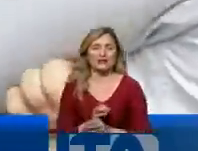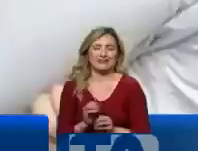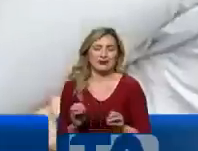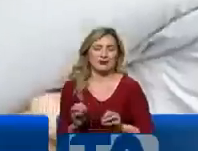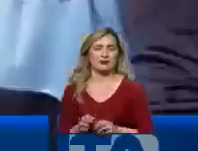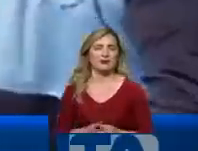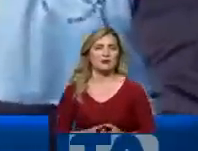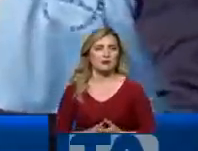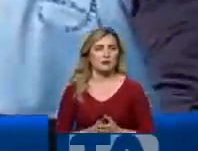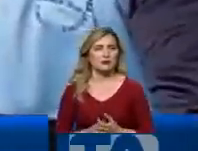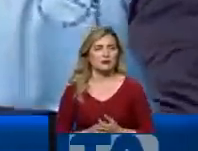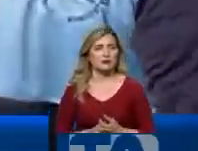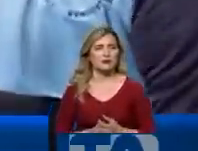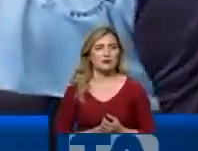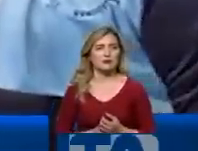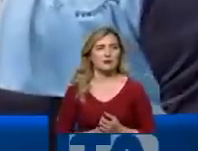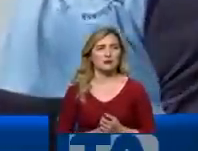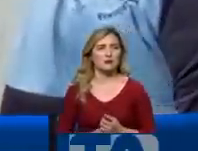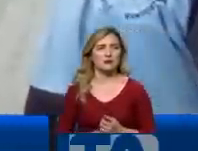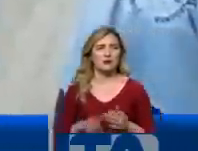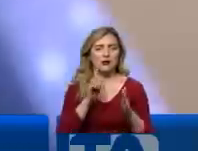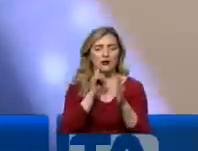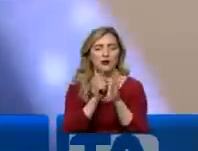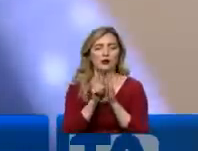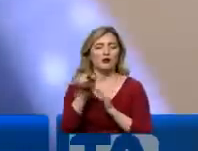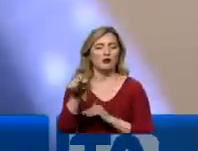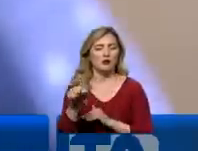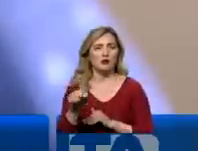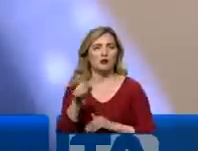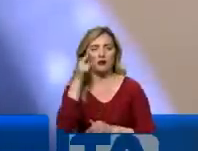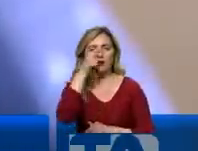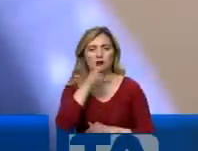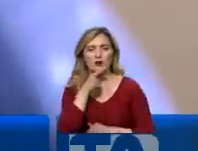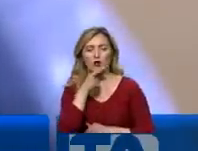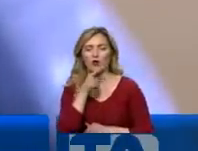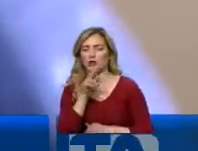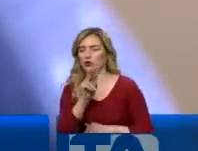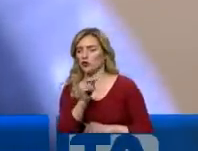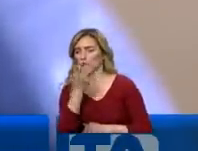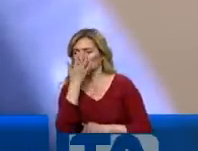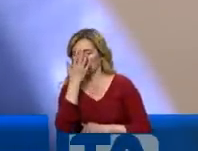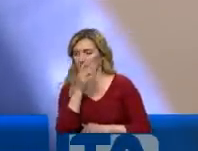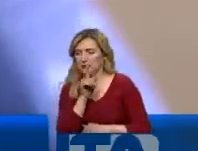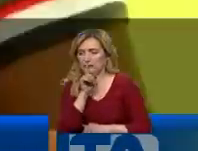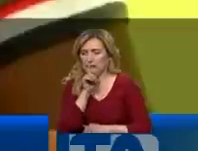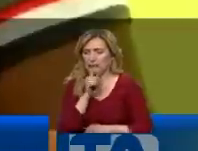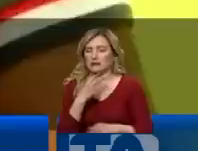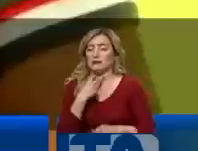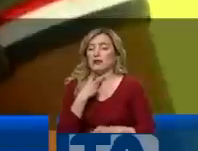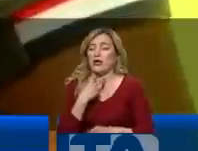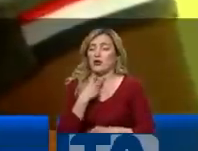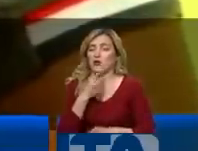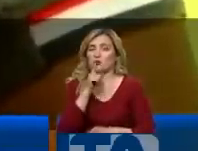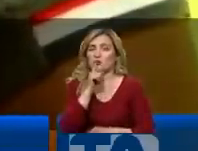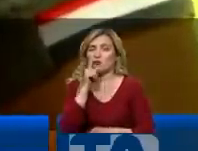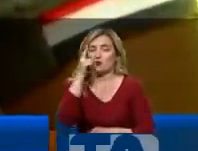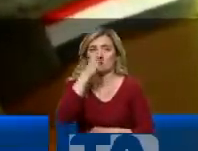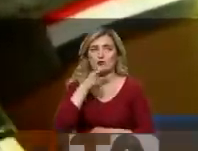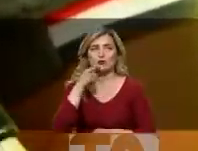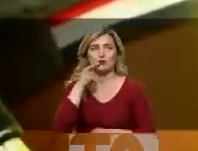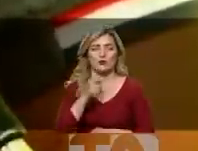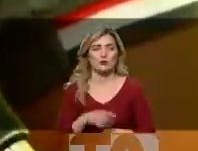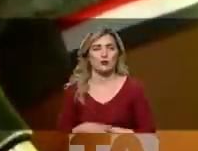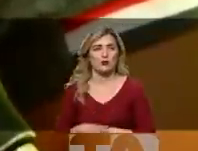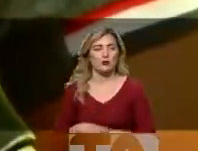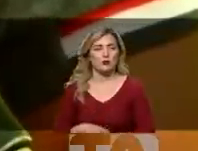nada. Esta es otra de las denuncias que hacen evitando mostrar sus rostros por temor a represalias. Ese dinero se